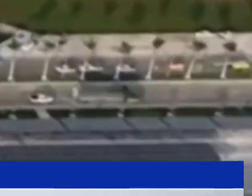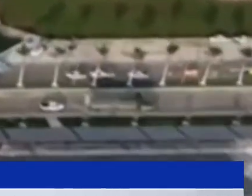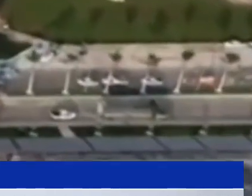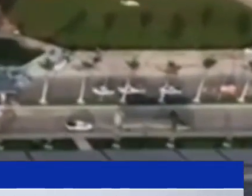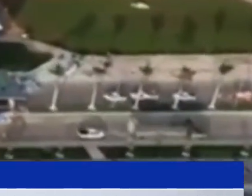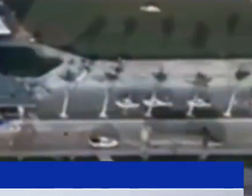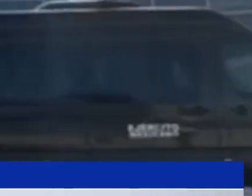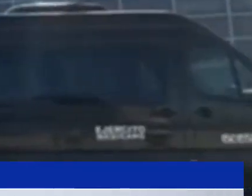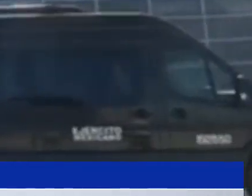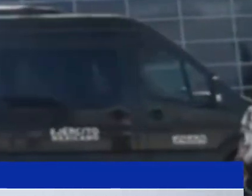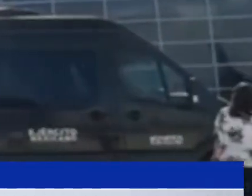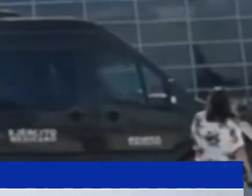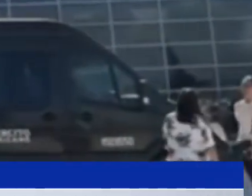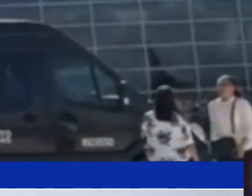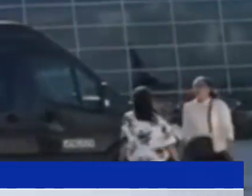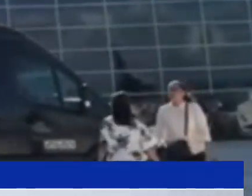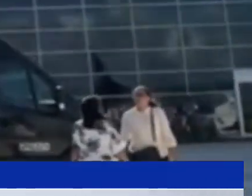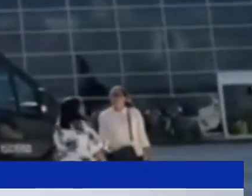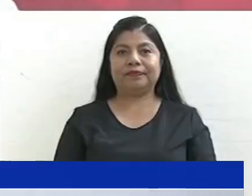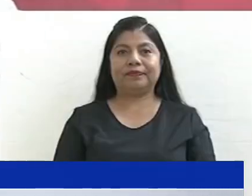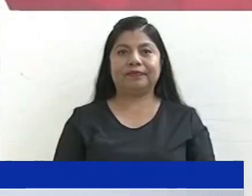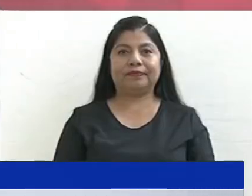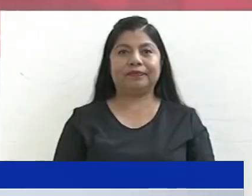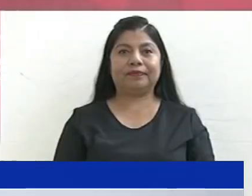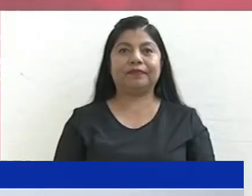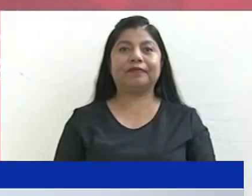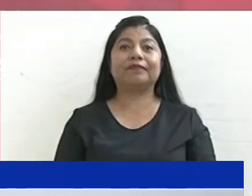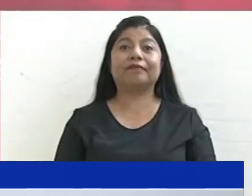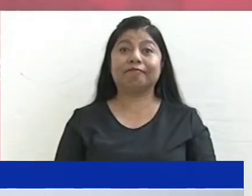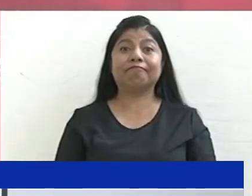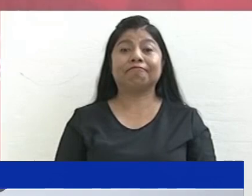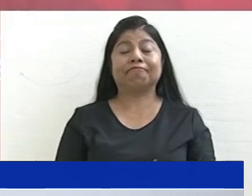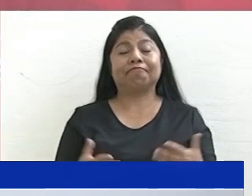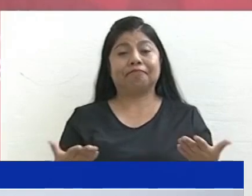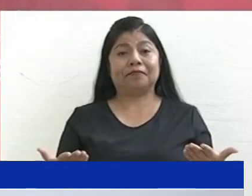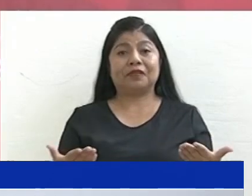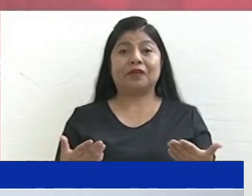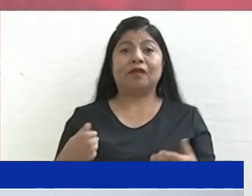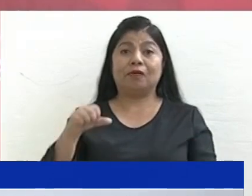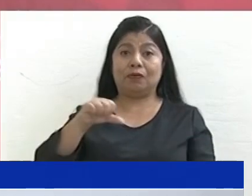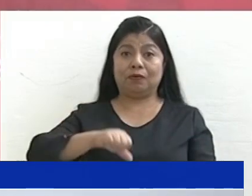obra considerada como importante en su administración. La inversión pública,